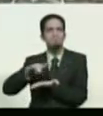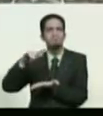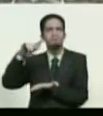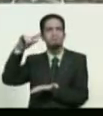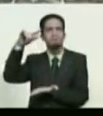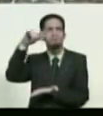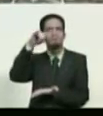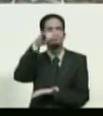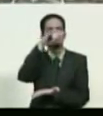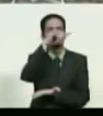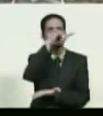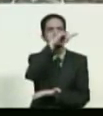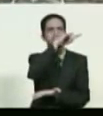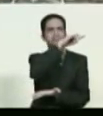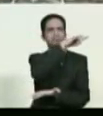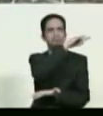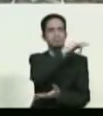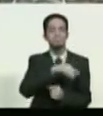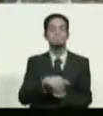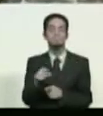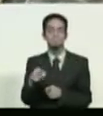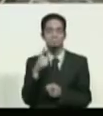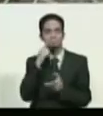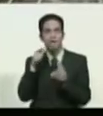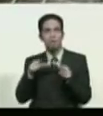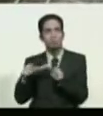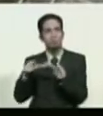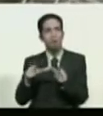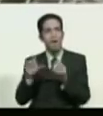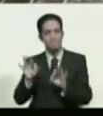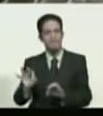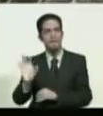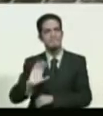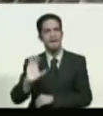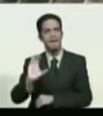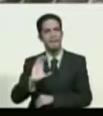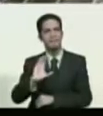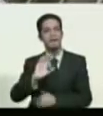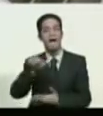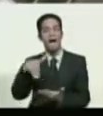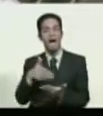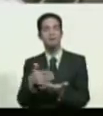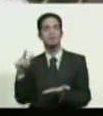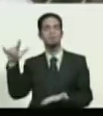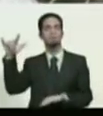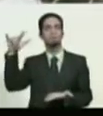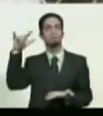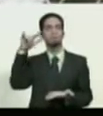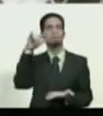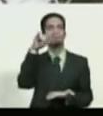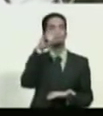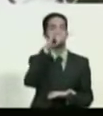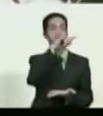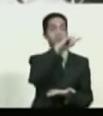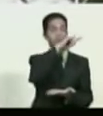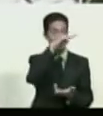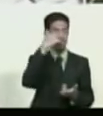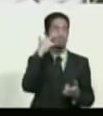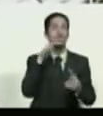2 que salía del centro empresarial Cipreses hasta posarse por encima de la tarima presidencial.